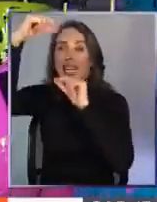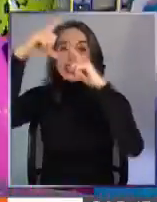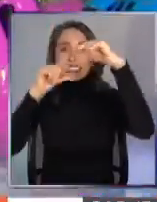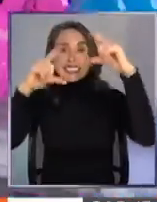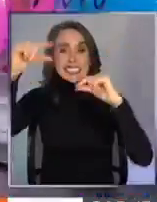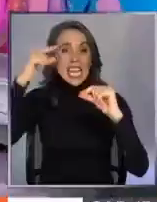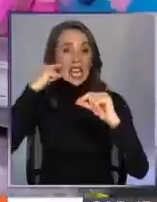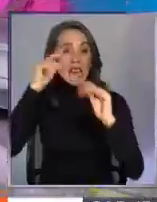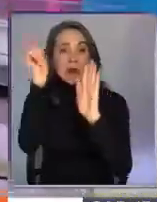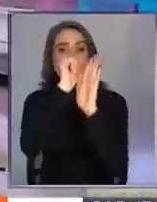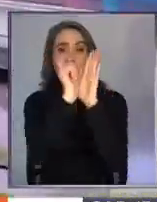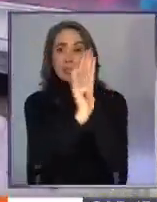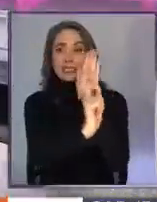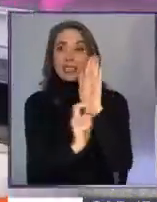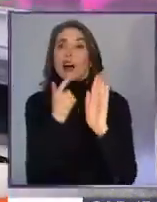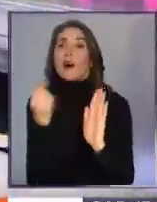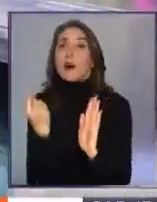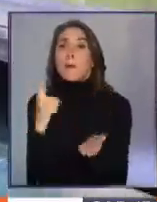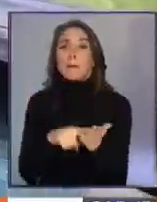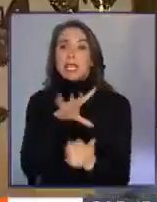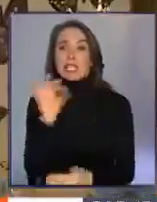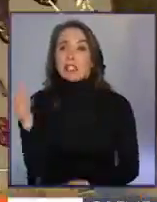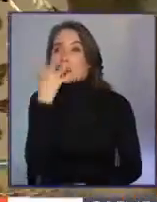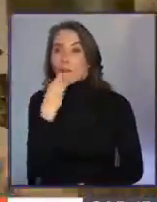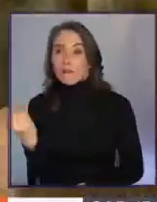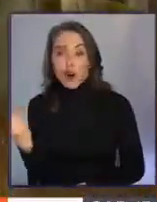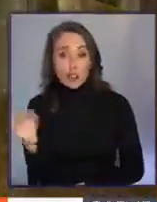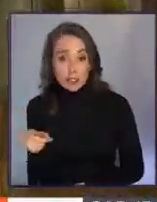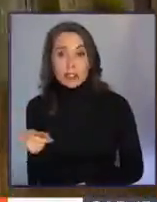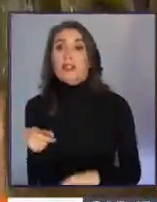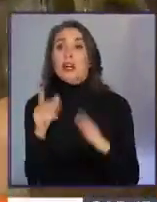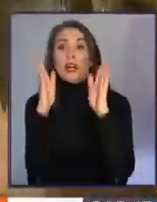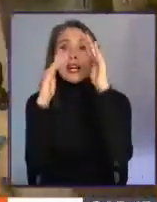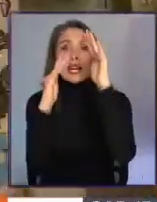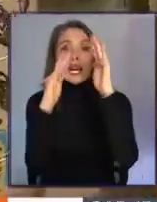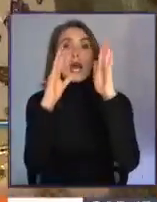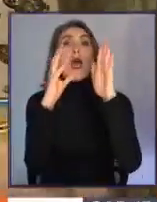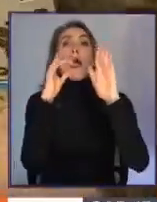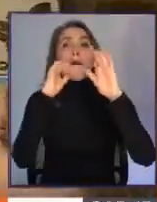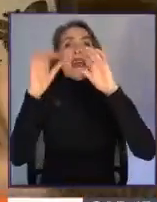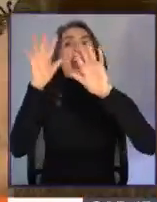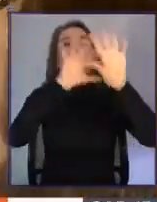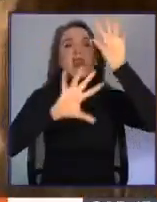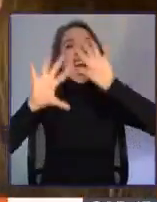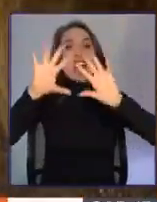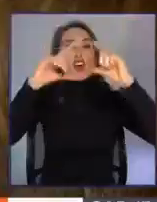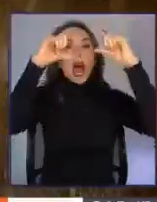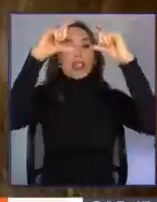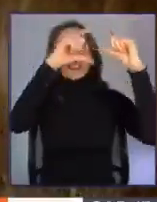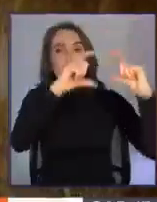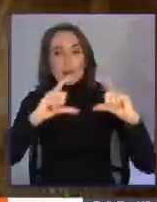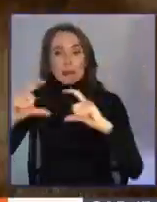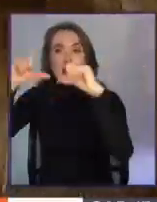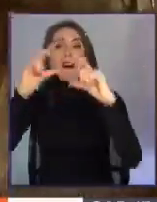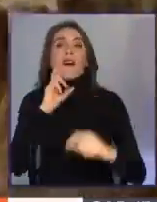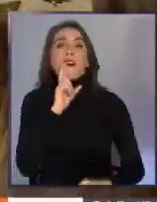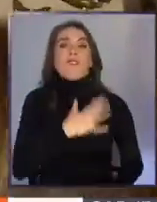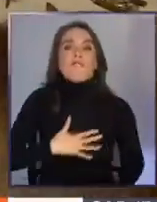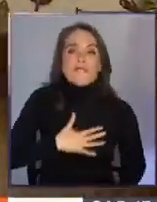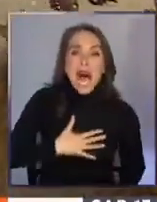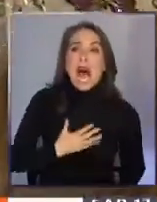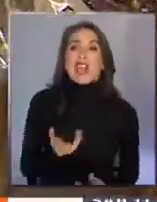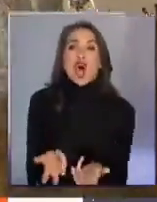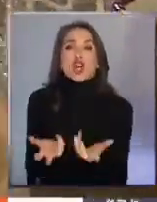Mira, me encantó 1.500. ¿Está linda esa? Estos son mosaicos que sirven para decorar distintos lados, por ejemplo, los baños, las